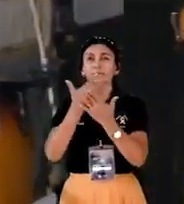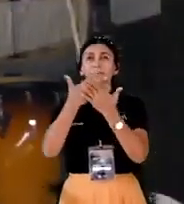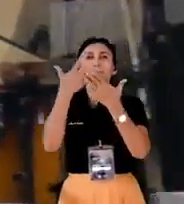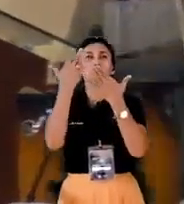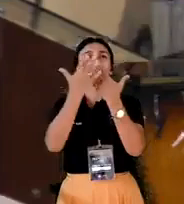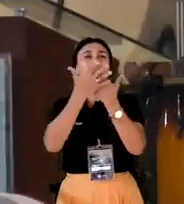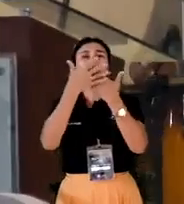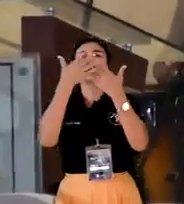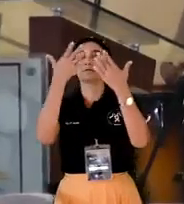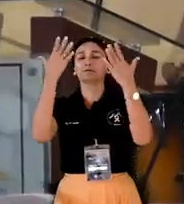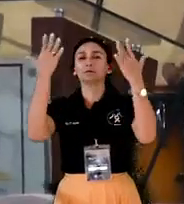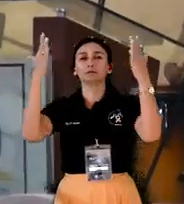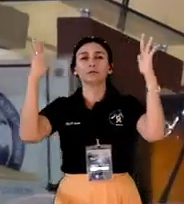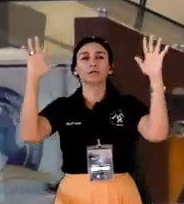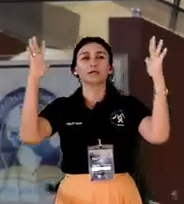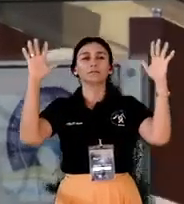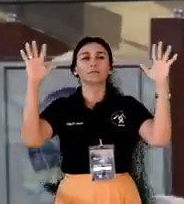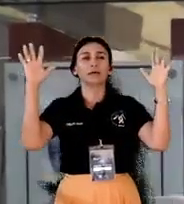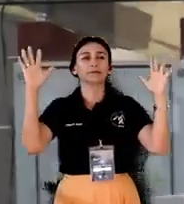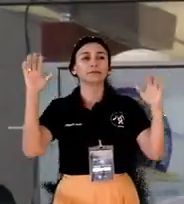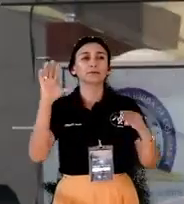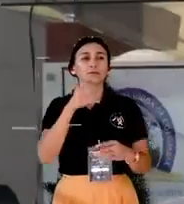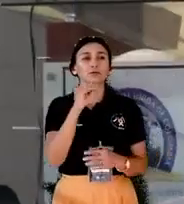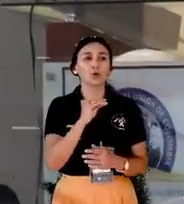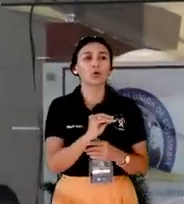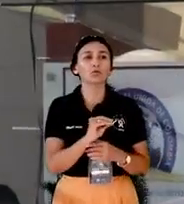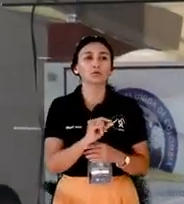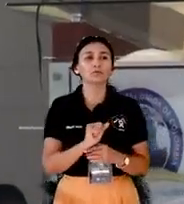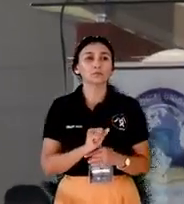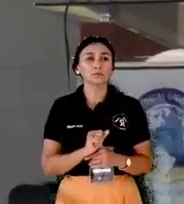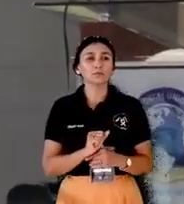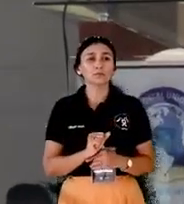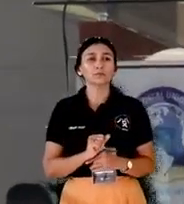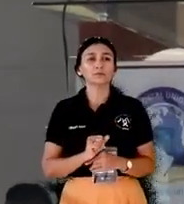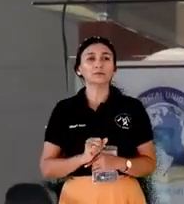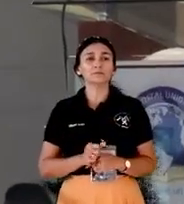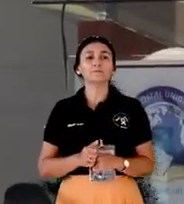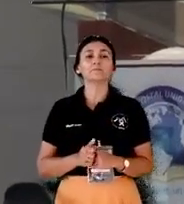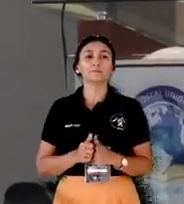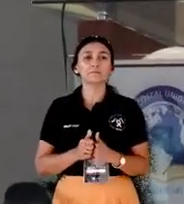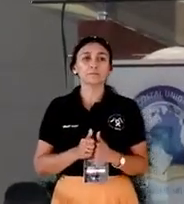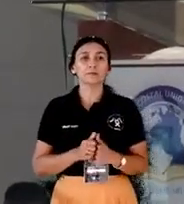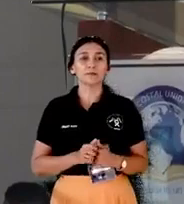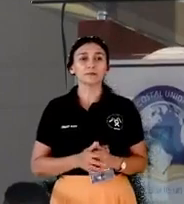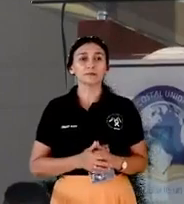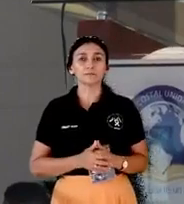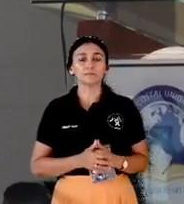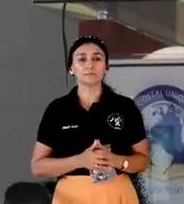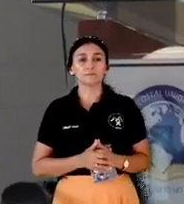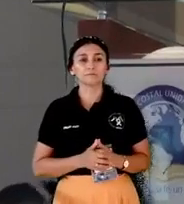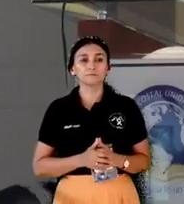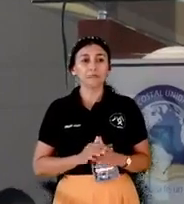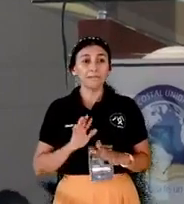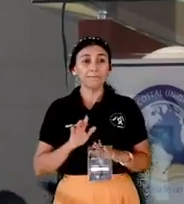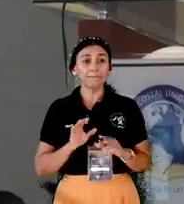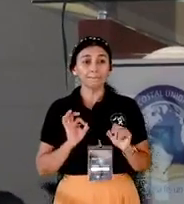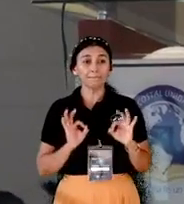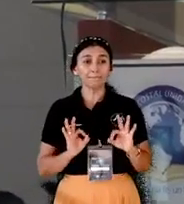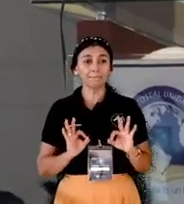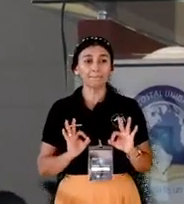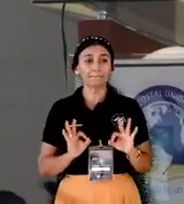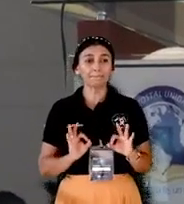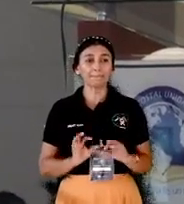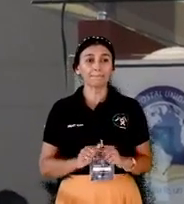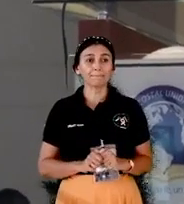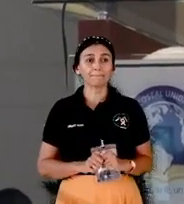hijas, casados, ancianos, ancianas, todos vamos a